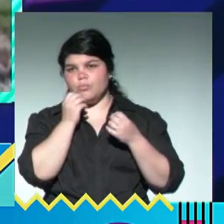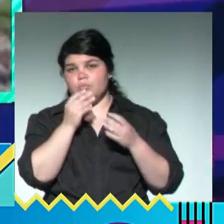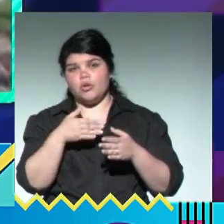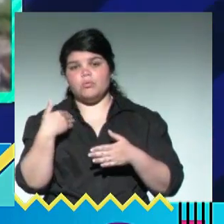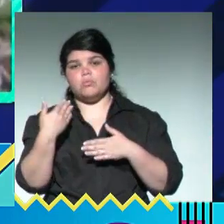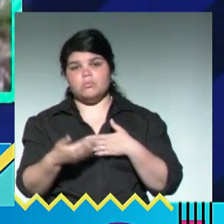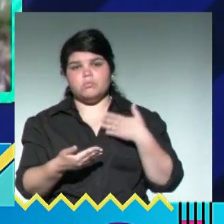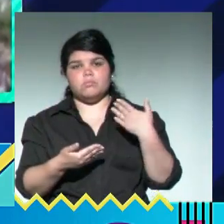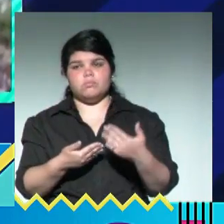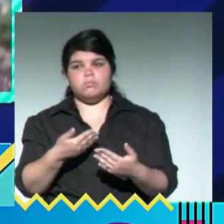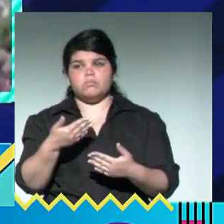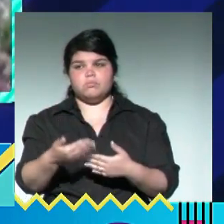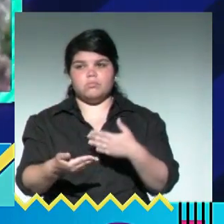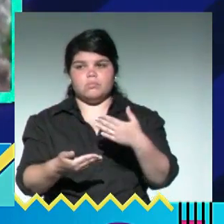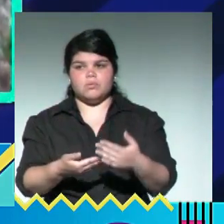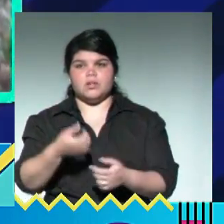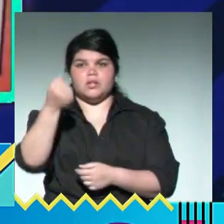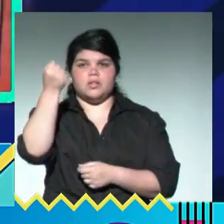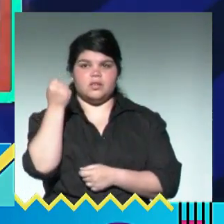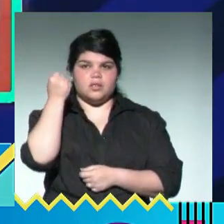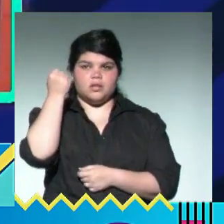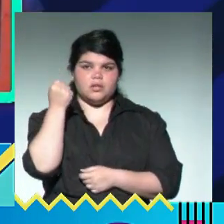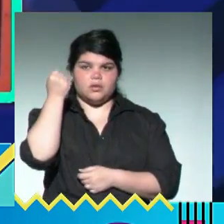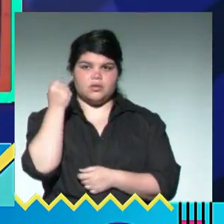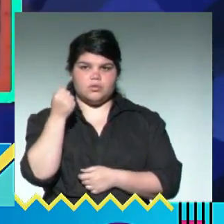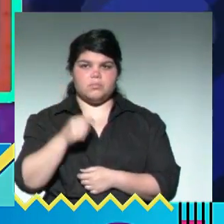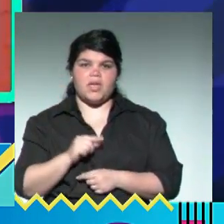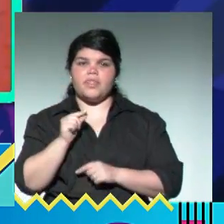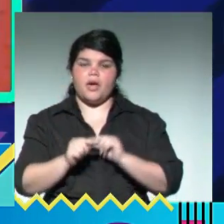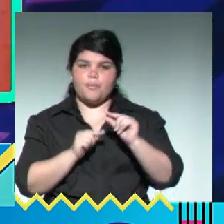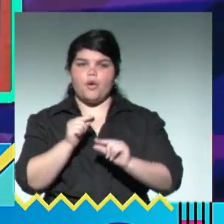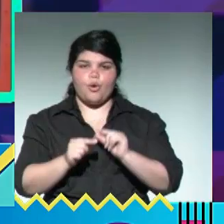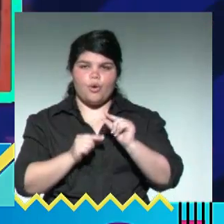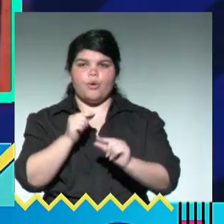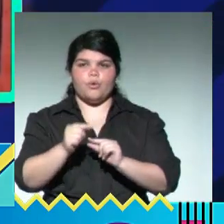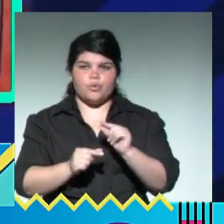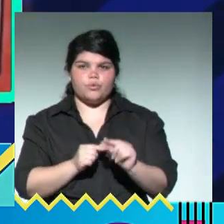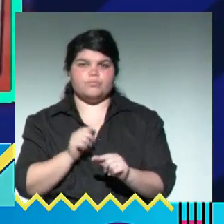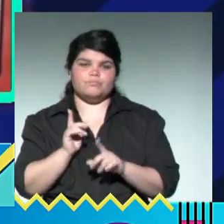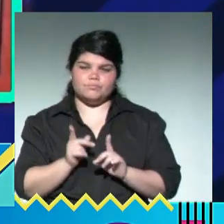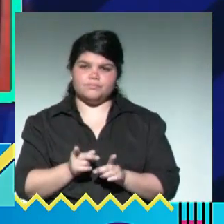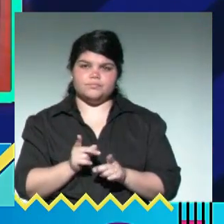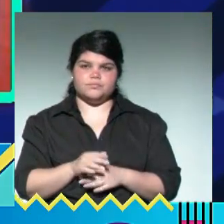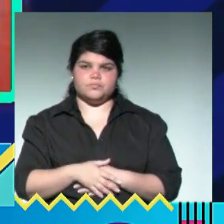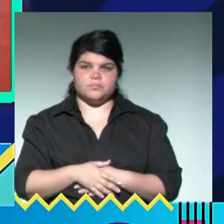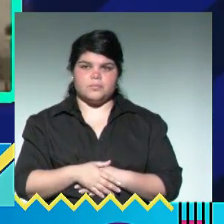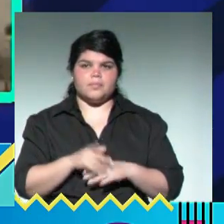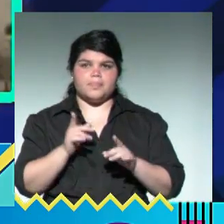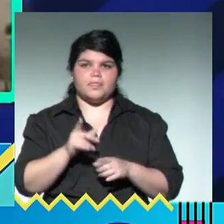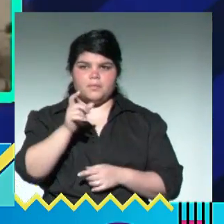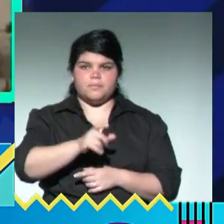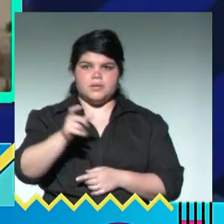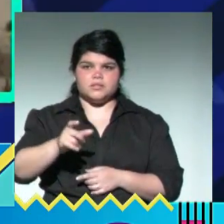prefirió llevar la economía con el famoso pasito a pasito, que la verdad que la mayoría de los economistas acá argentinos